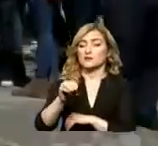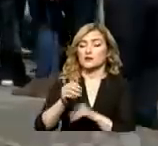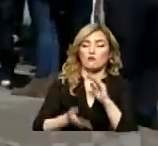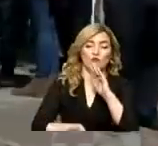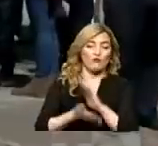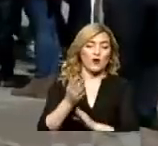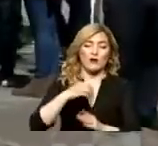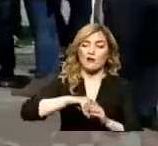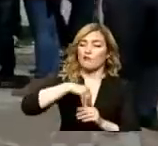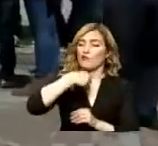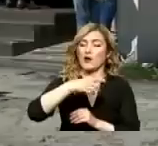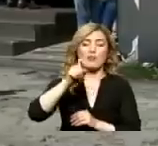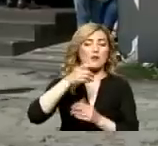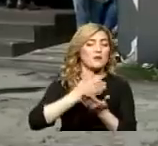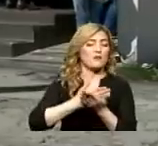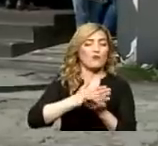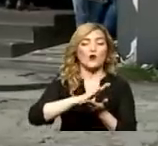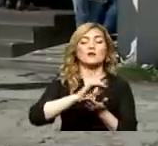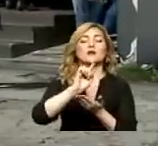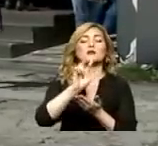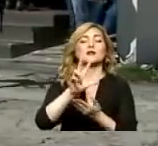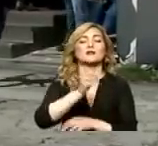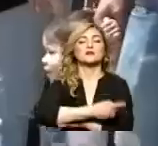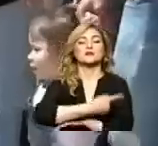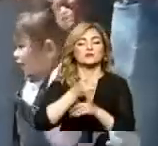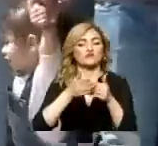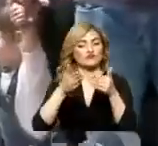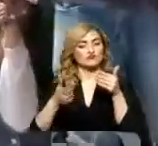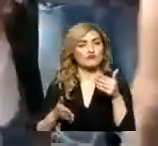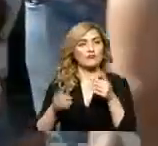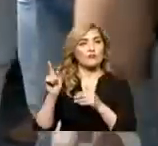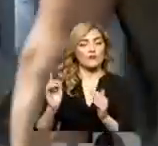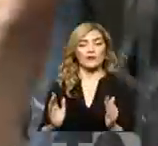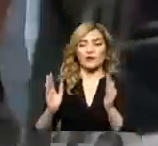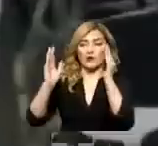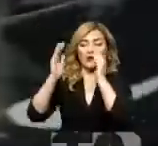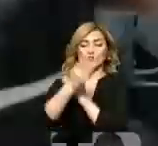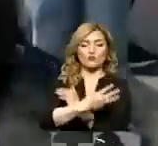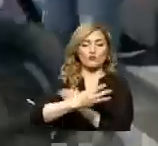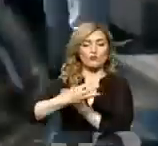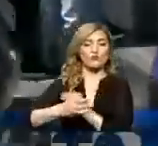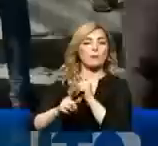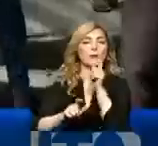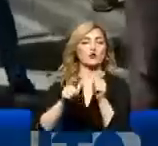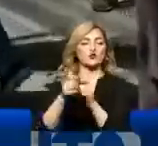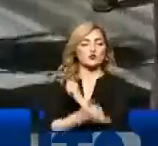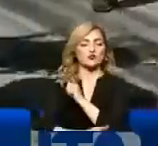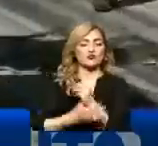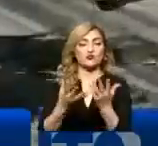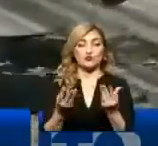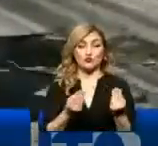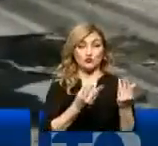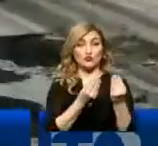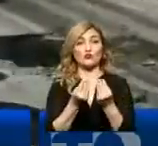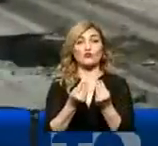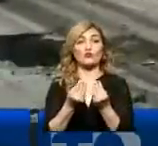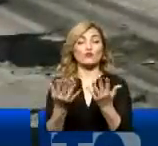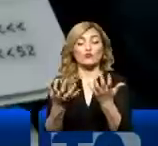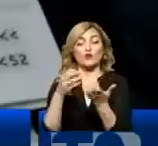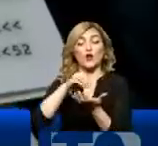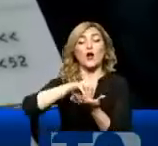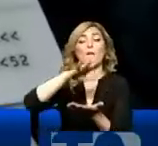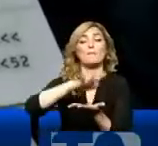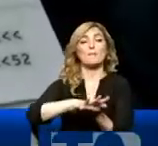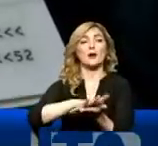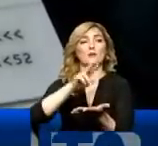Mientras tanto, en la entidad de migración en el norte de Quito, se visualiza gran cantidad de ciudadanos extranjeros que buscan aplicar a la